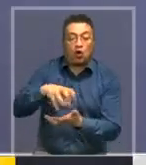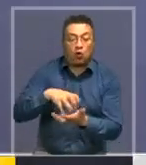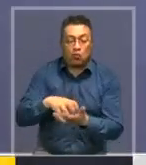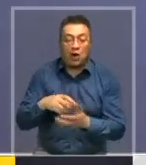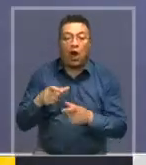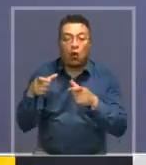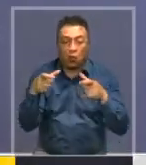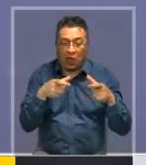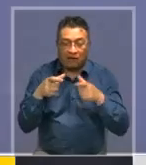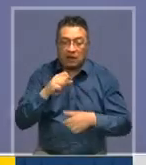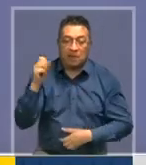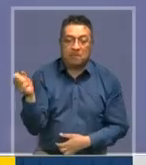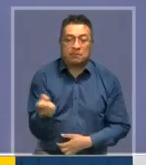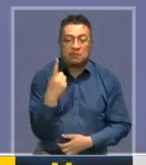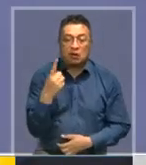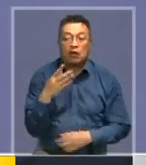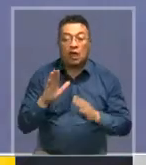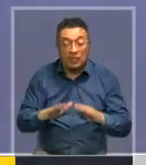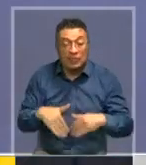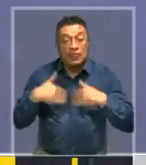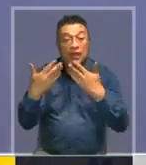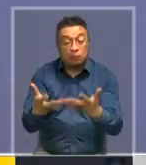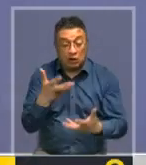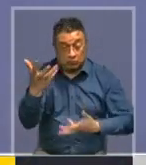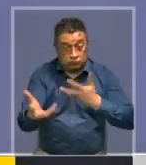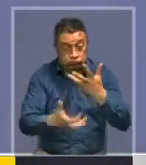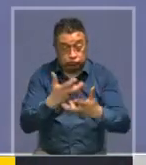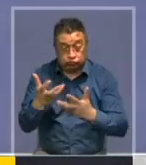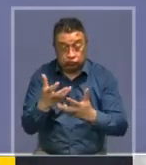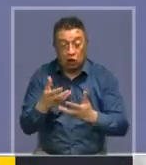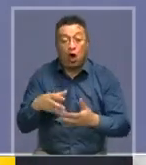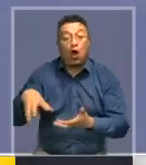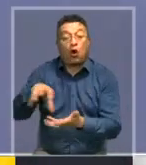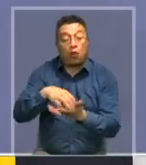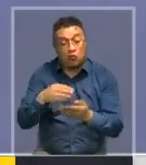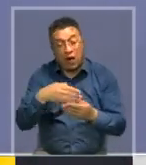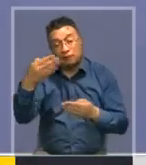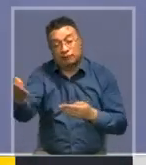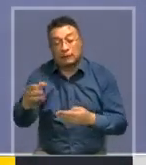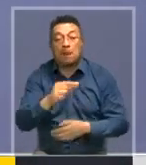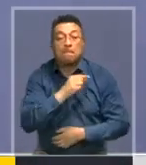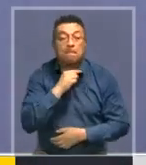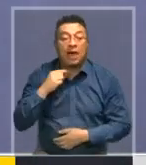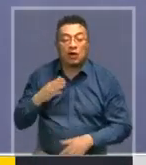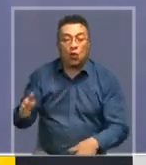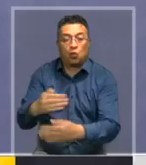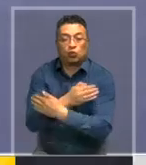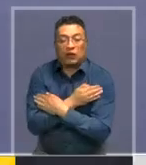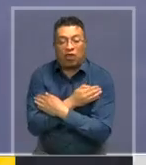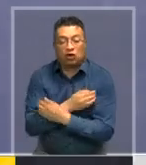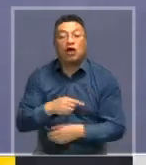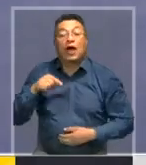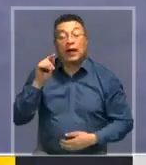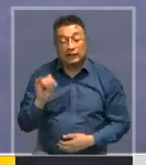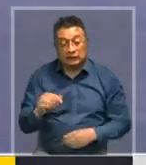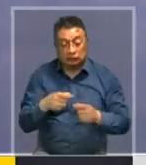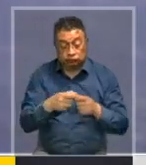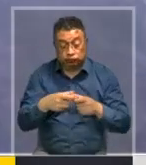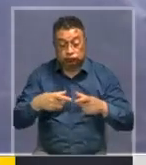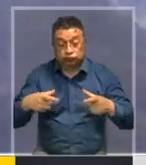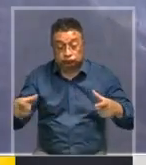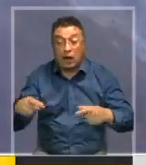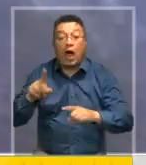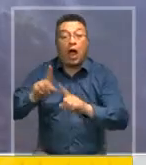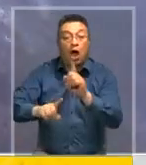primeramente. Luego, este incendio traspasa hacia la comuna de Padre Hurtado y se propaga de tal manera que pone en peligro